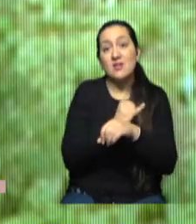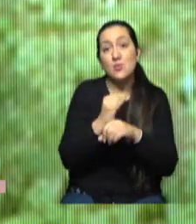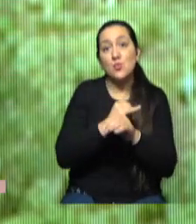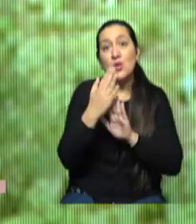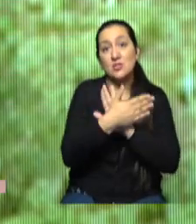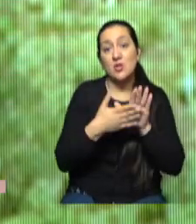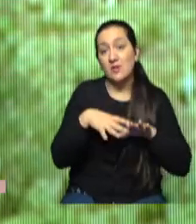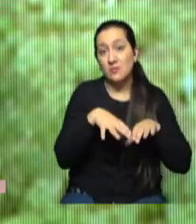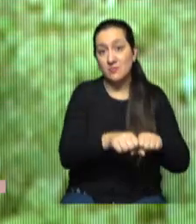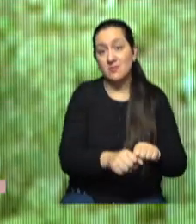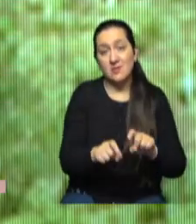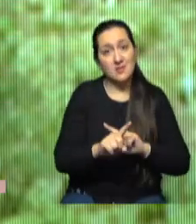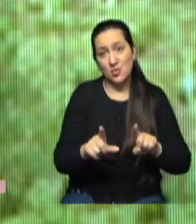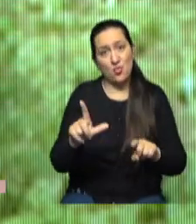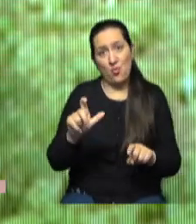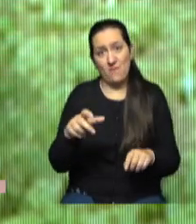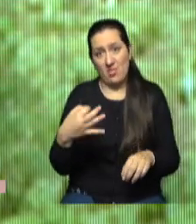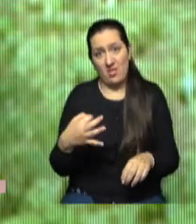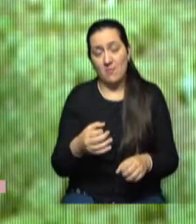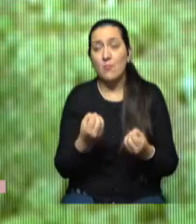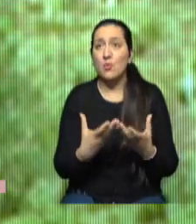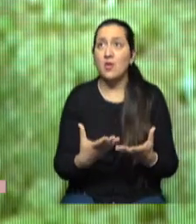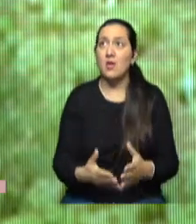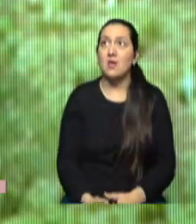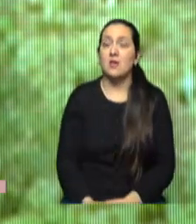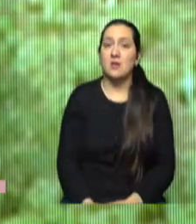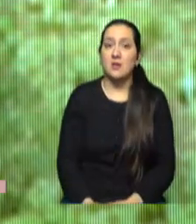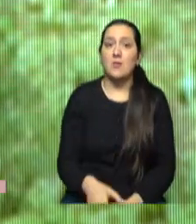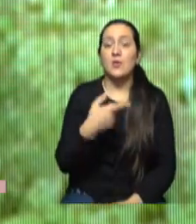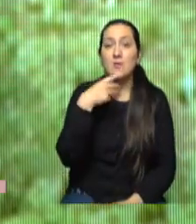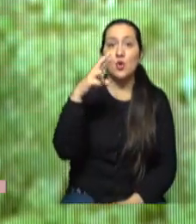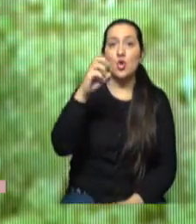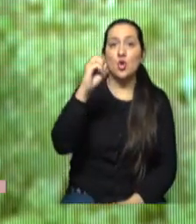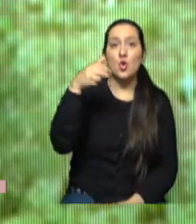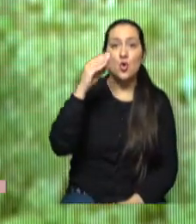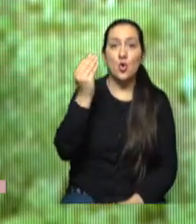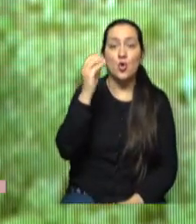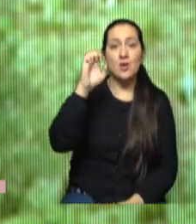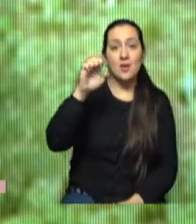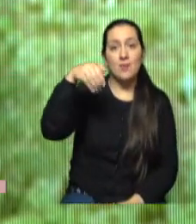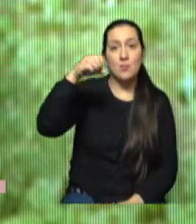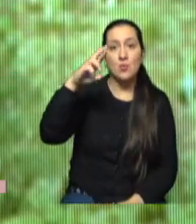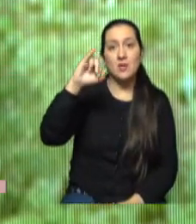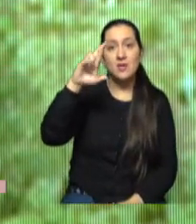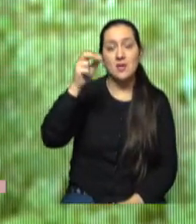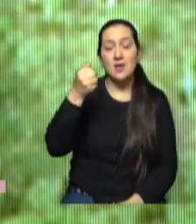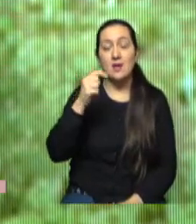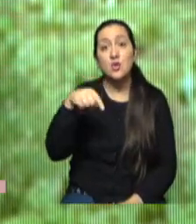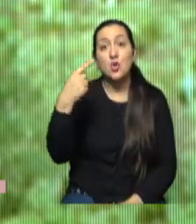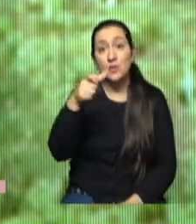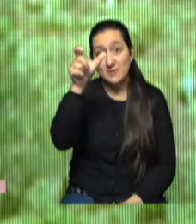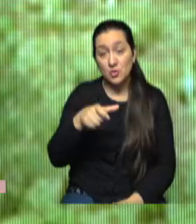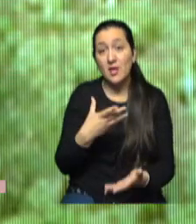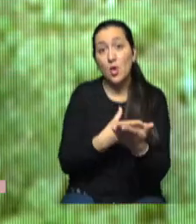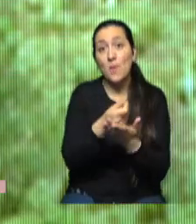es ilógico cuando por ejemplo Roque Moreira así como la otra persona que compró originalmente en